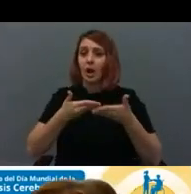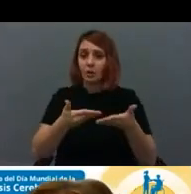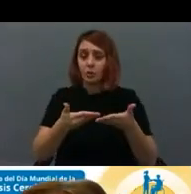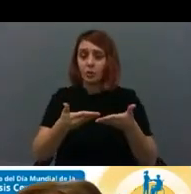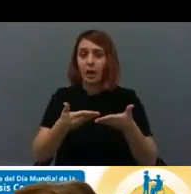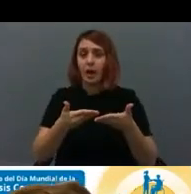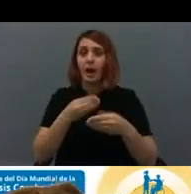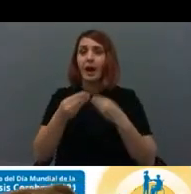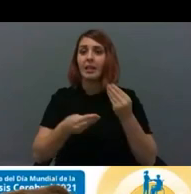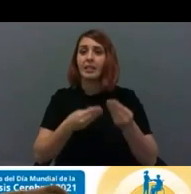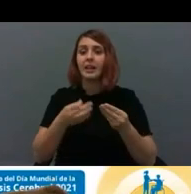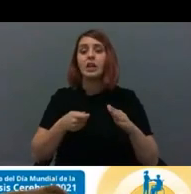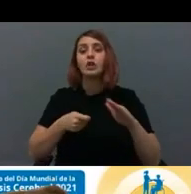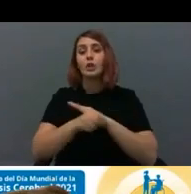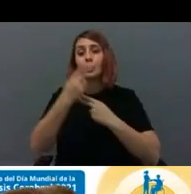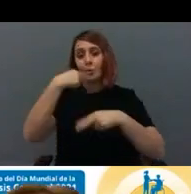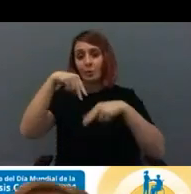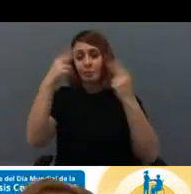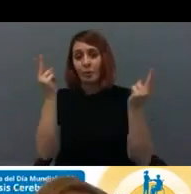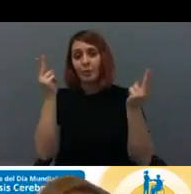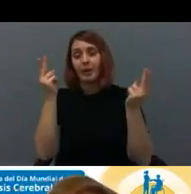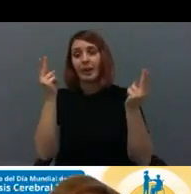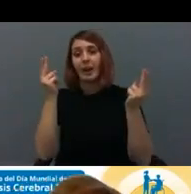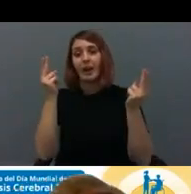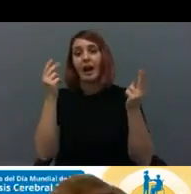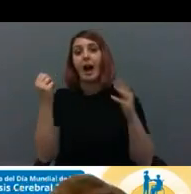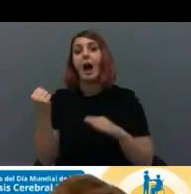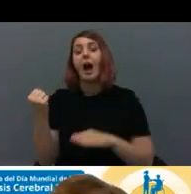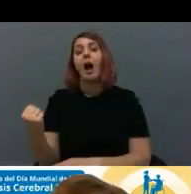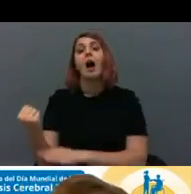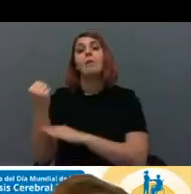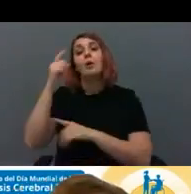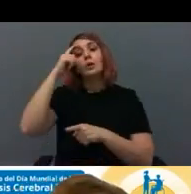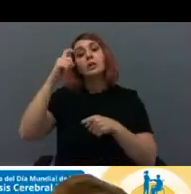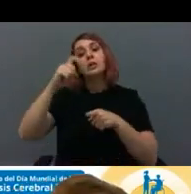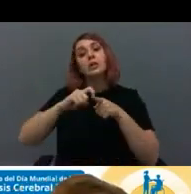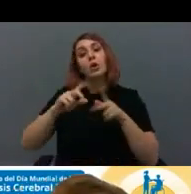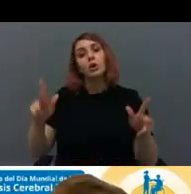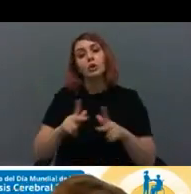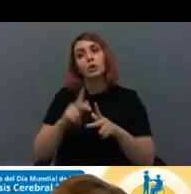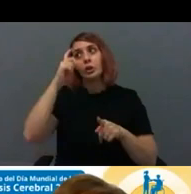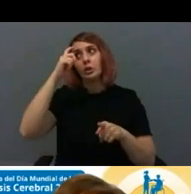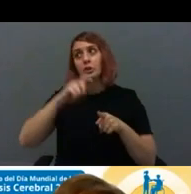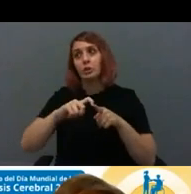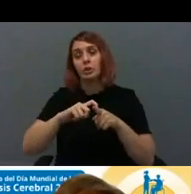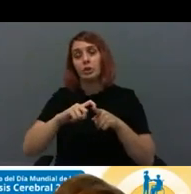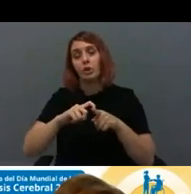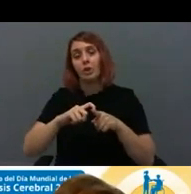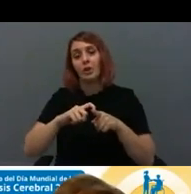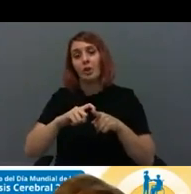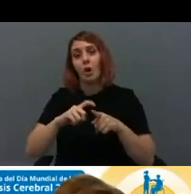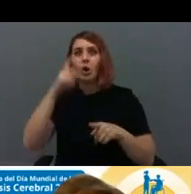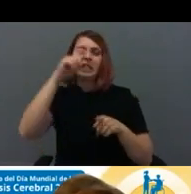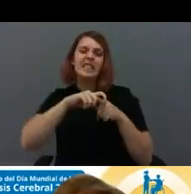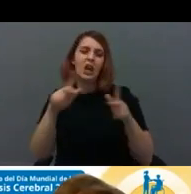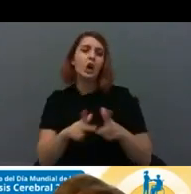es hacer una solicitud pública de el apoyo psicológico, sociopsicológico, ¿no? Psicosocial, de alguna